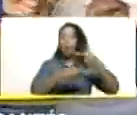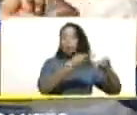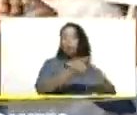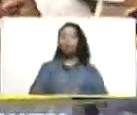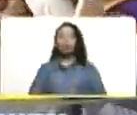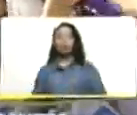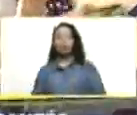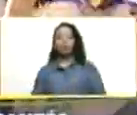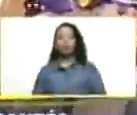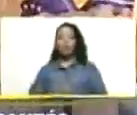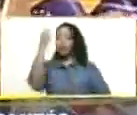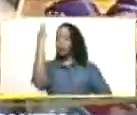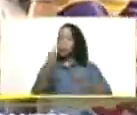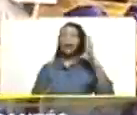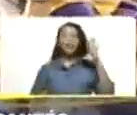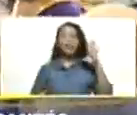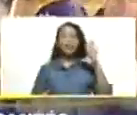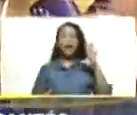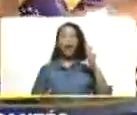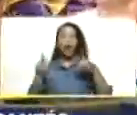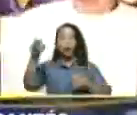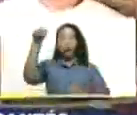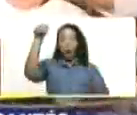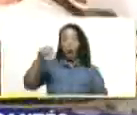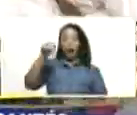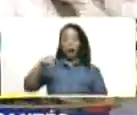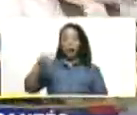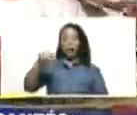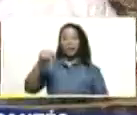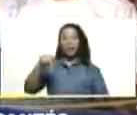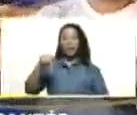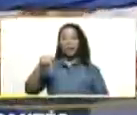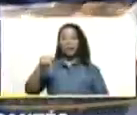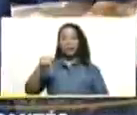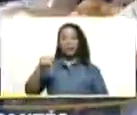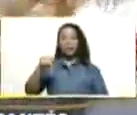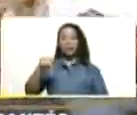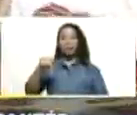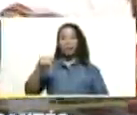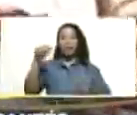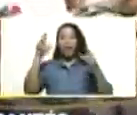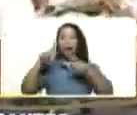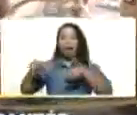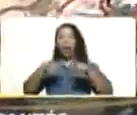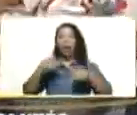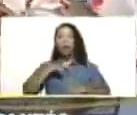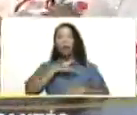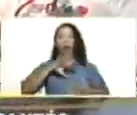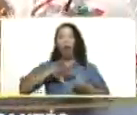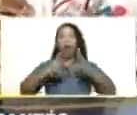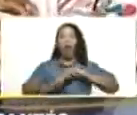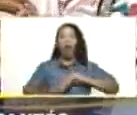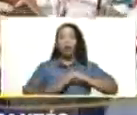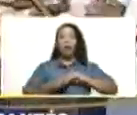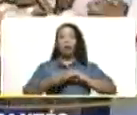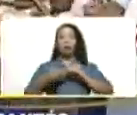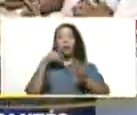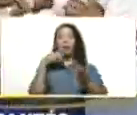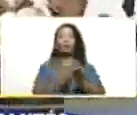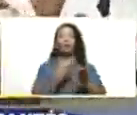Y casualmente, mi comandante en jefe, usted se encuentra ahorita acá en un área donde nuestros comités locales le están